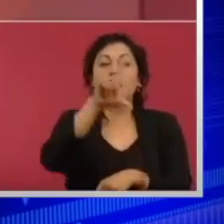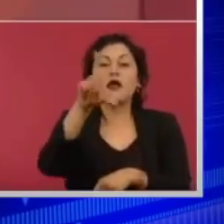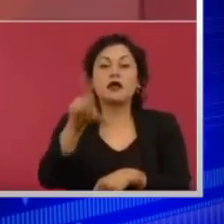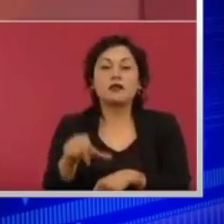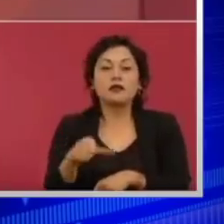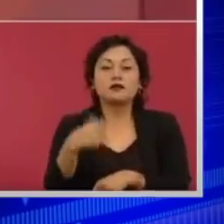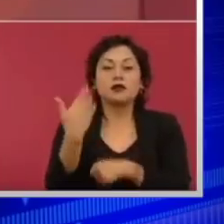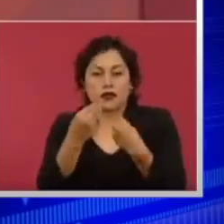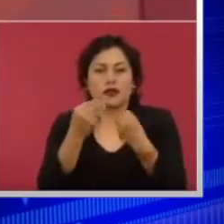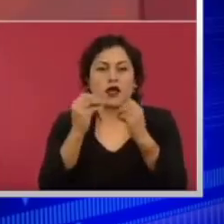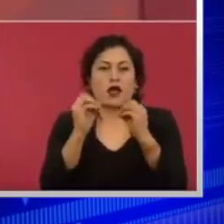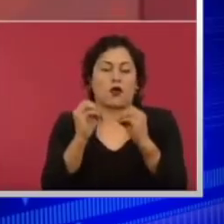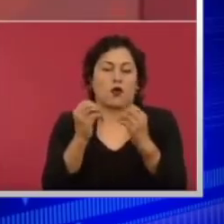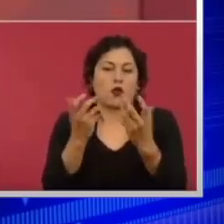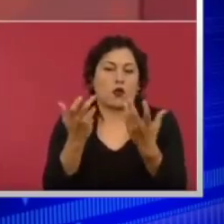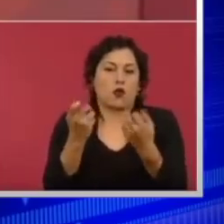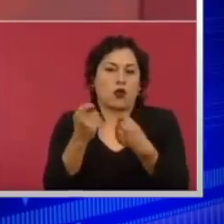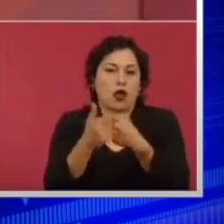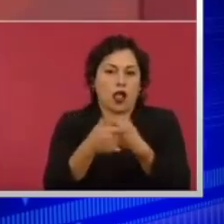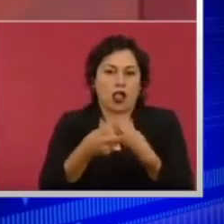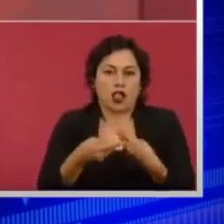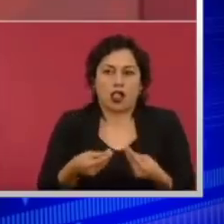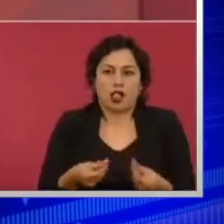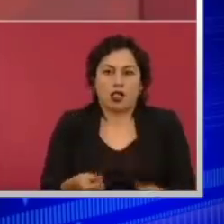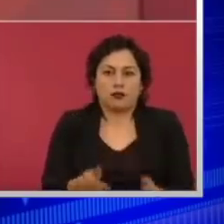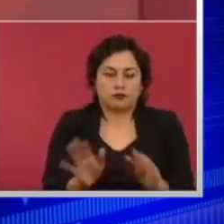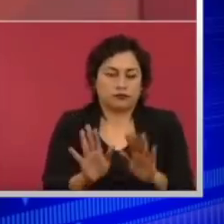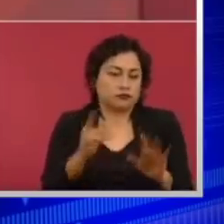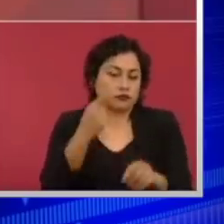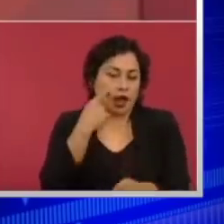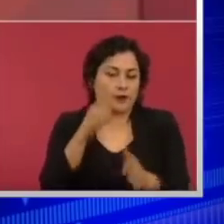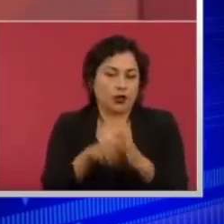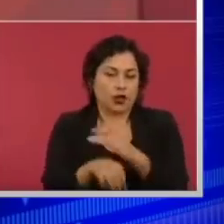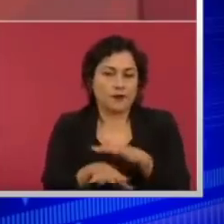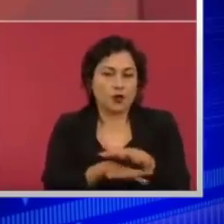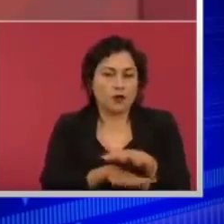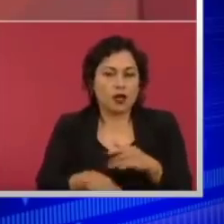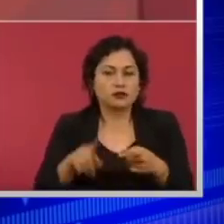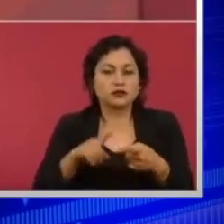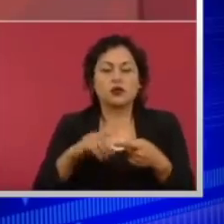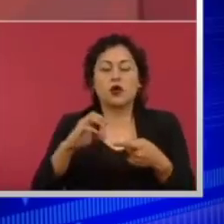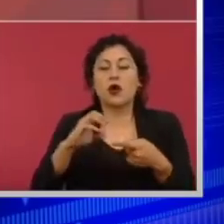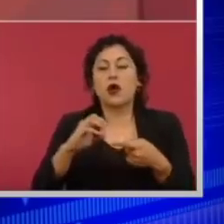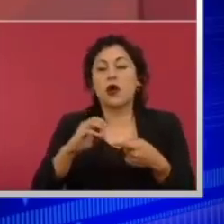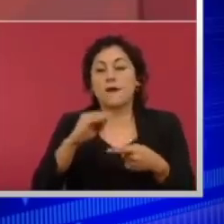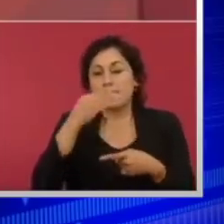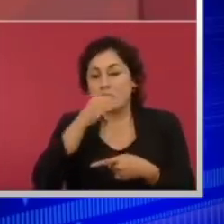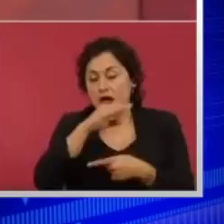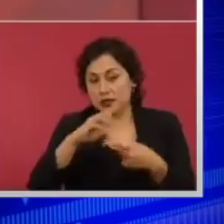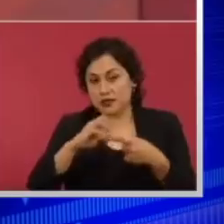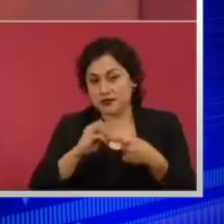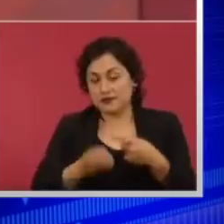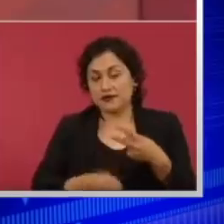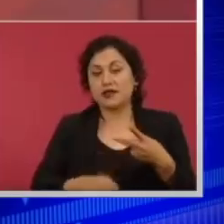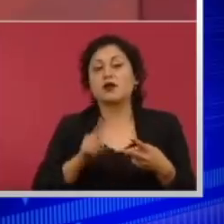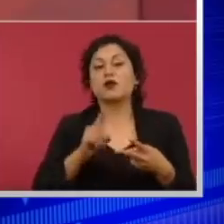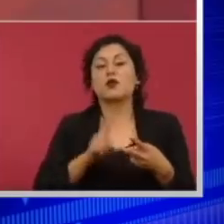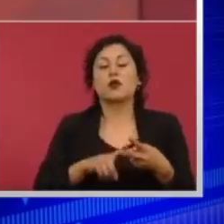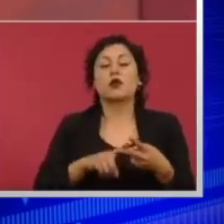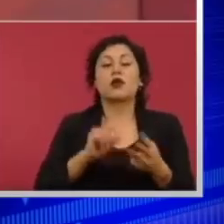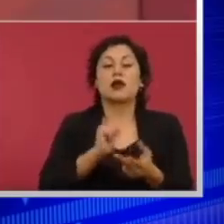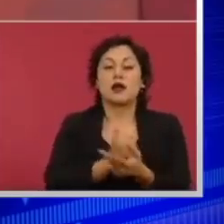básicos en tres país frijol arroz pollo huevo a